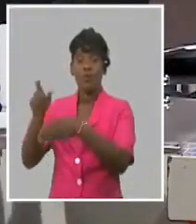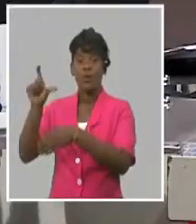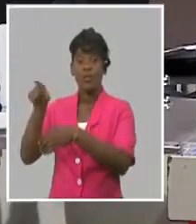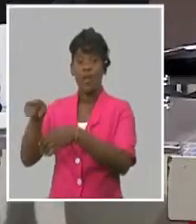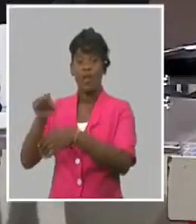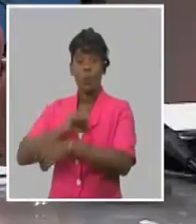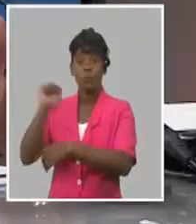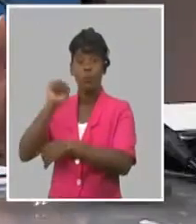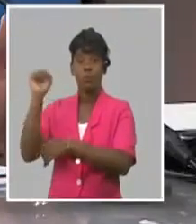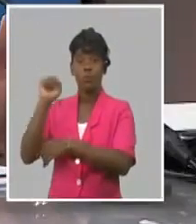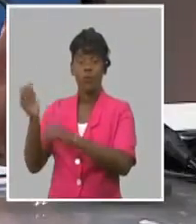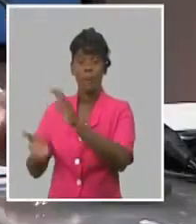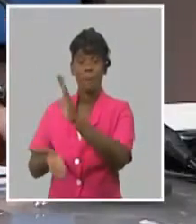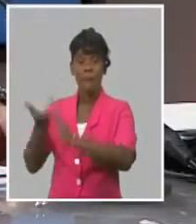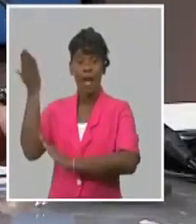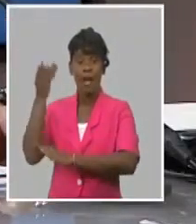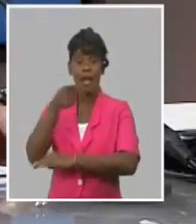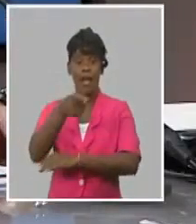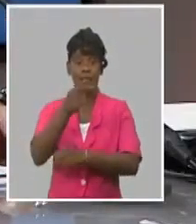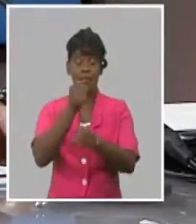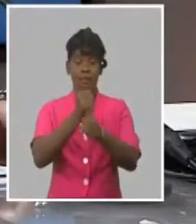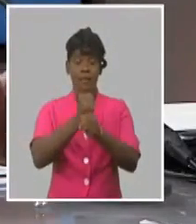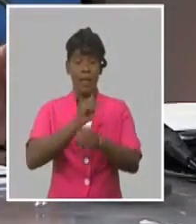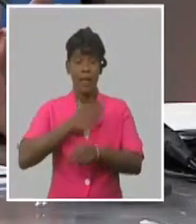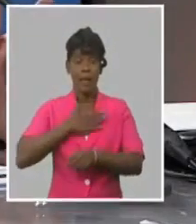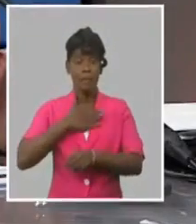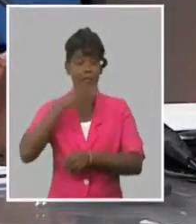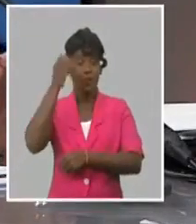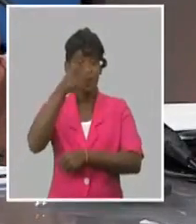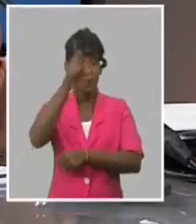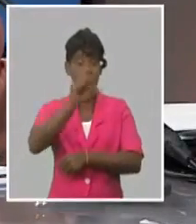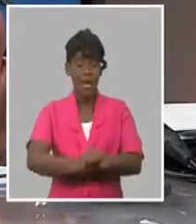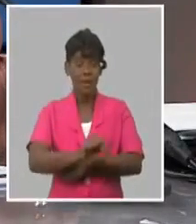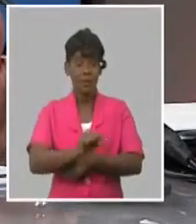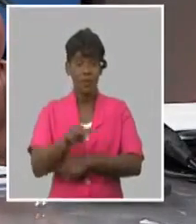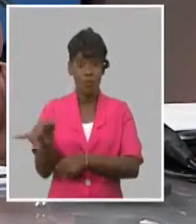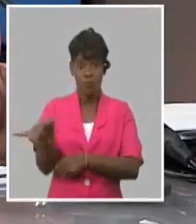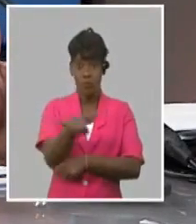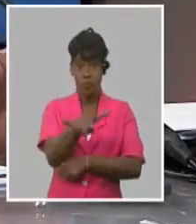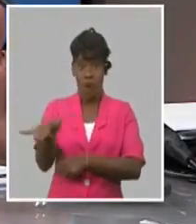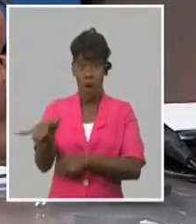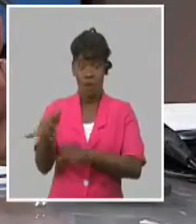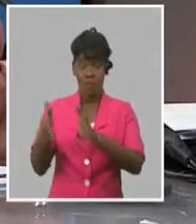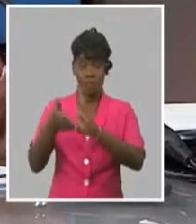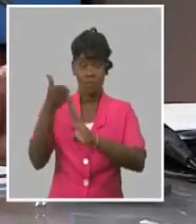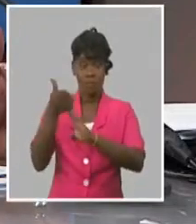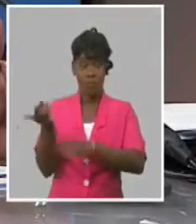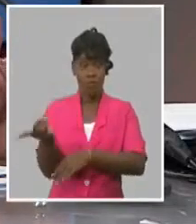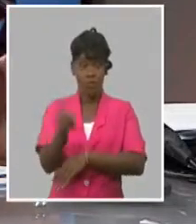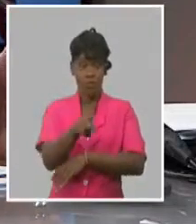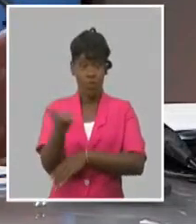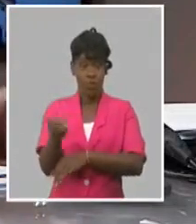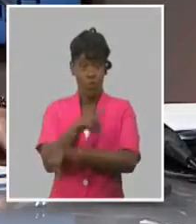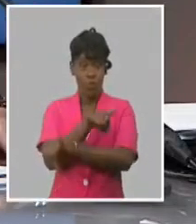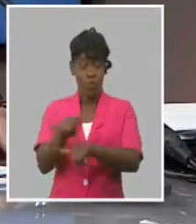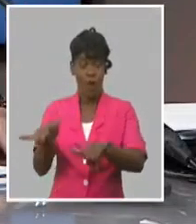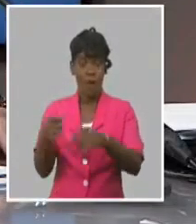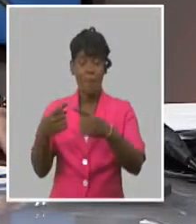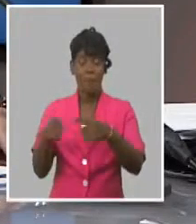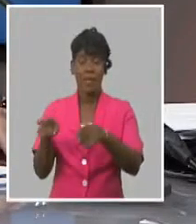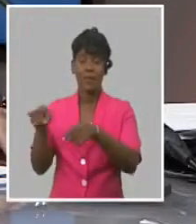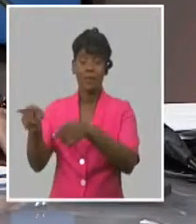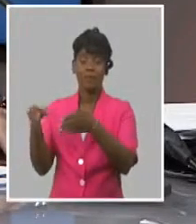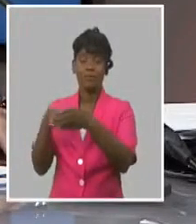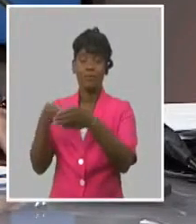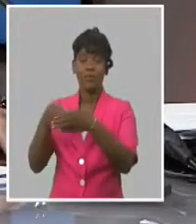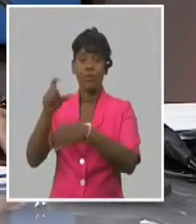otros. Desfavorece a unos actores económicos frente a otros. Pero mira, el entramado es complejo por lo siguiente.